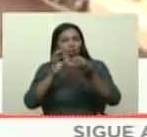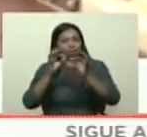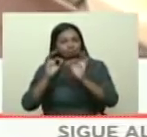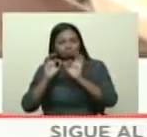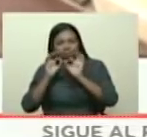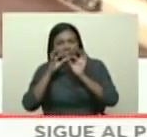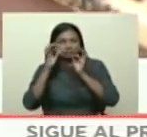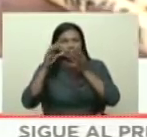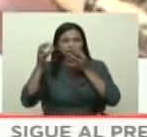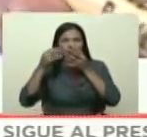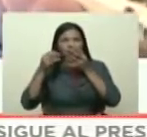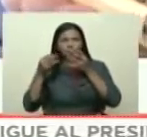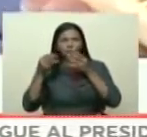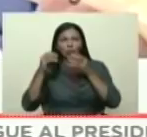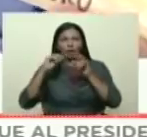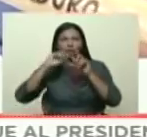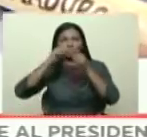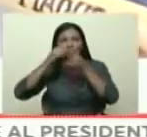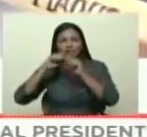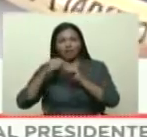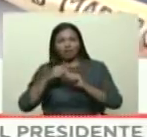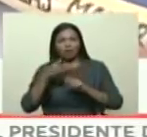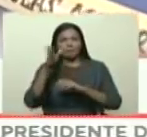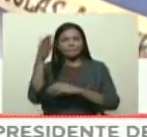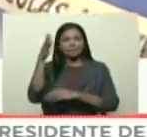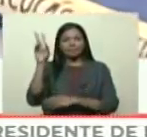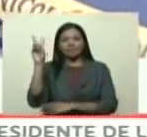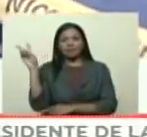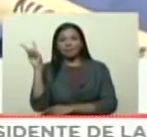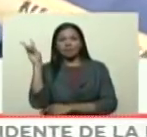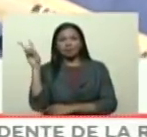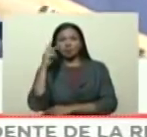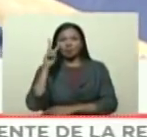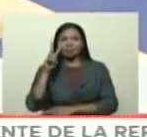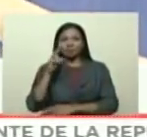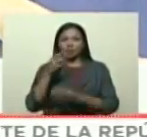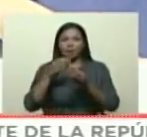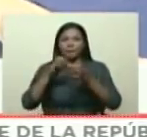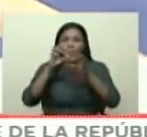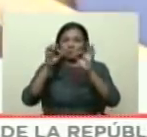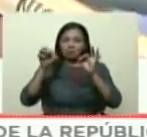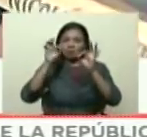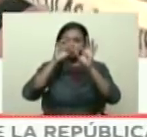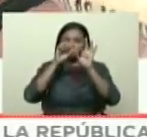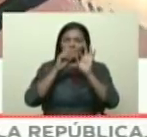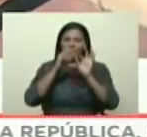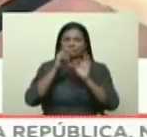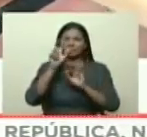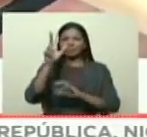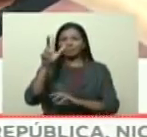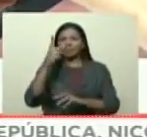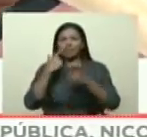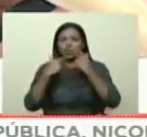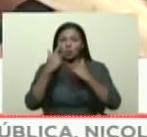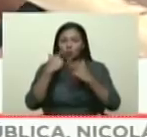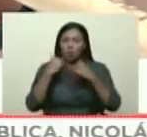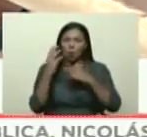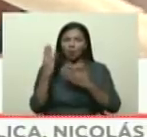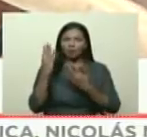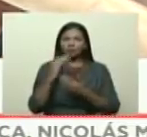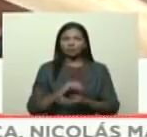el tejido de la bandera de Venezuela. Aquí le ponen un lazo tricolor,